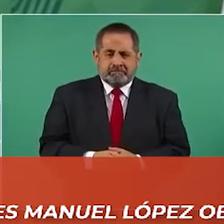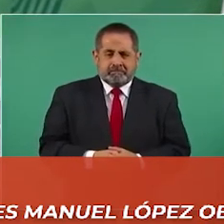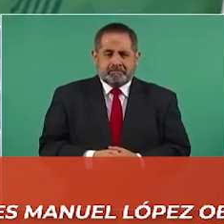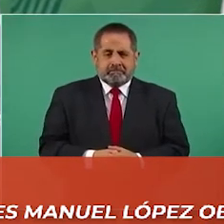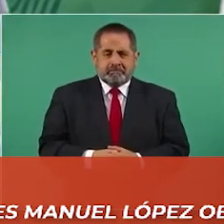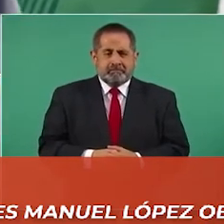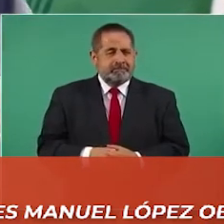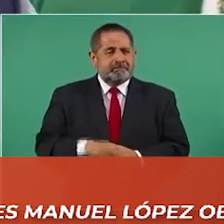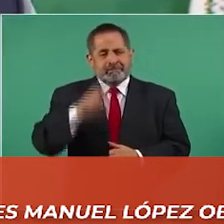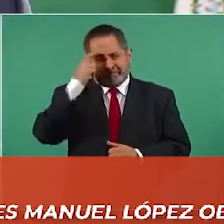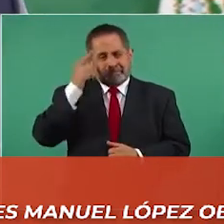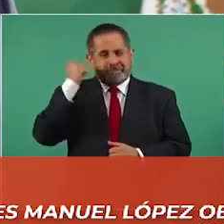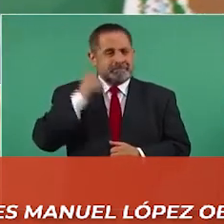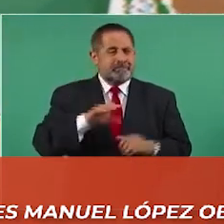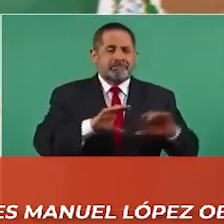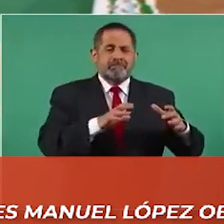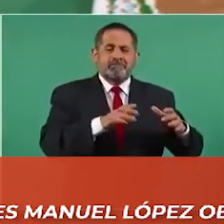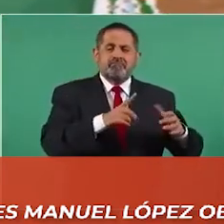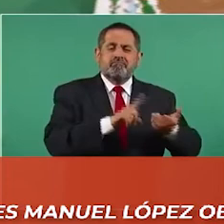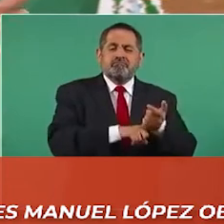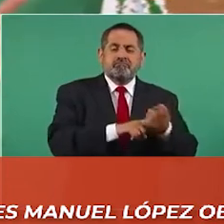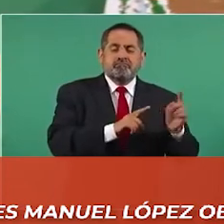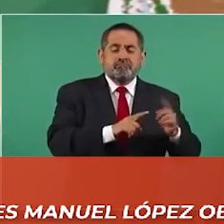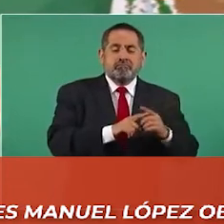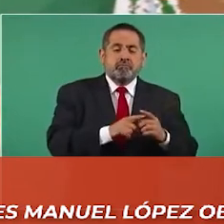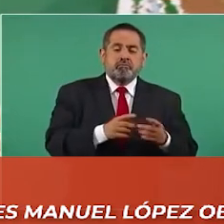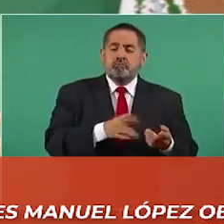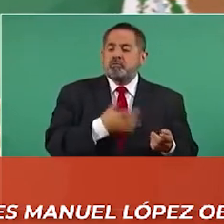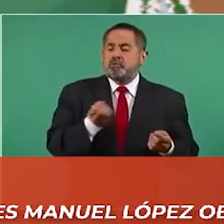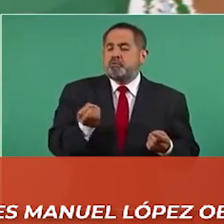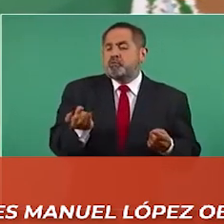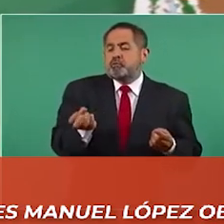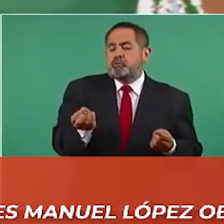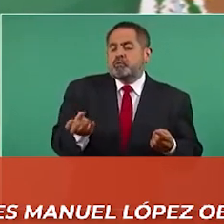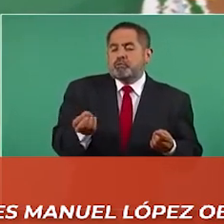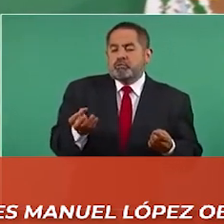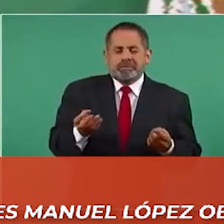La llamada sociedad civil era filantropía.